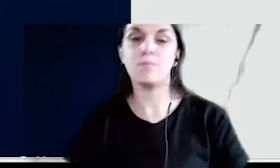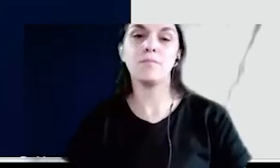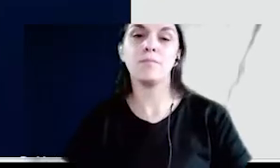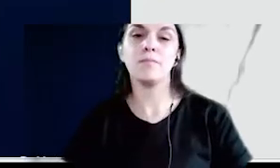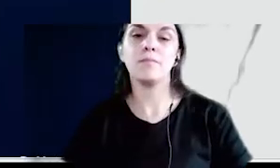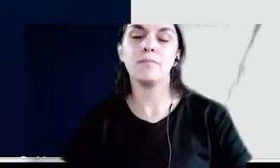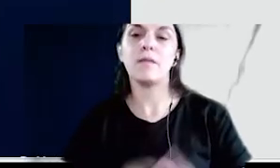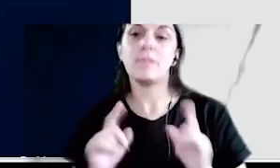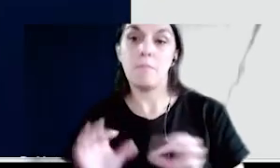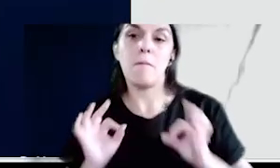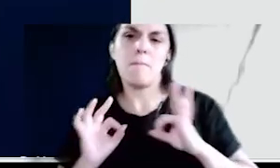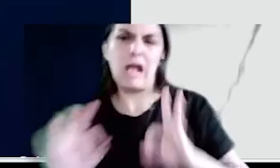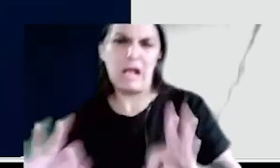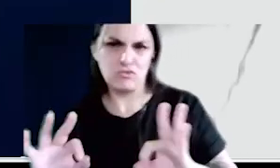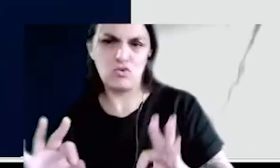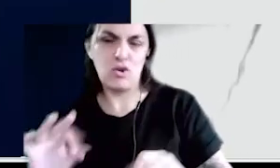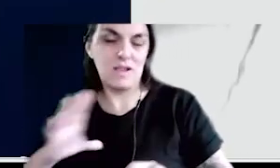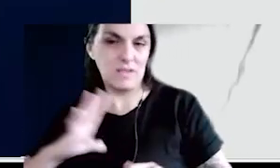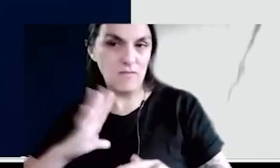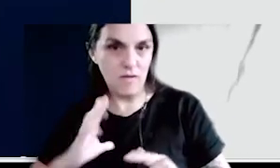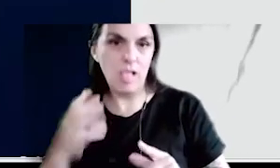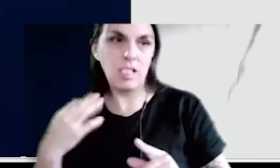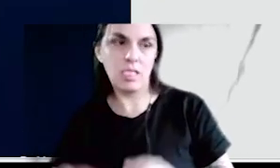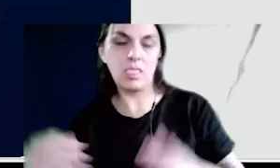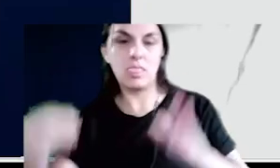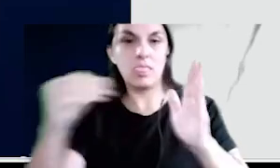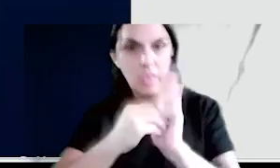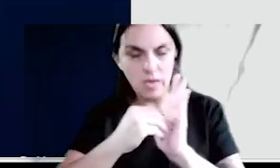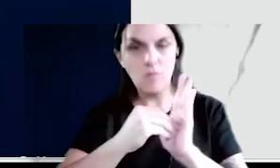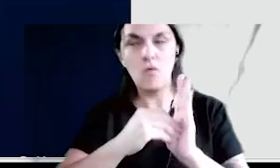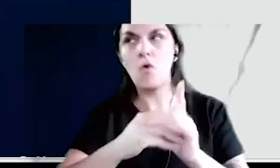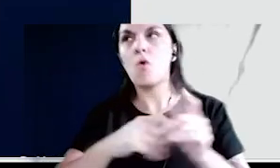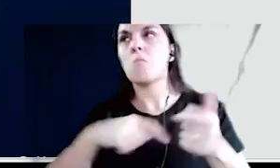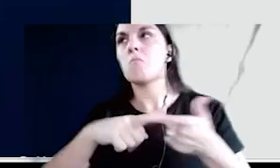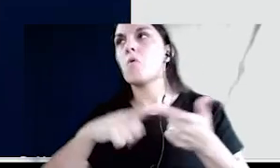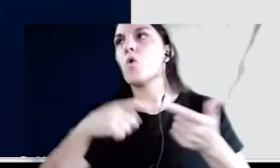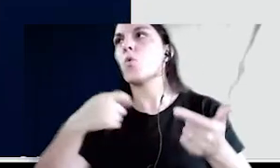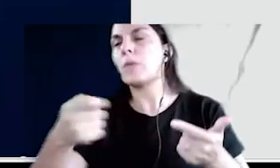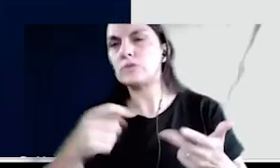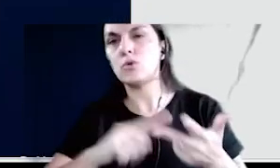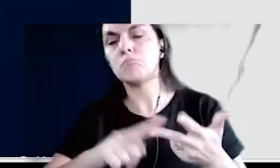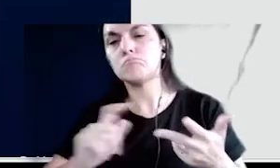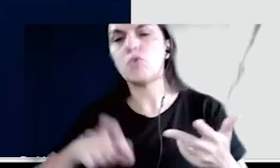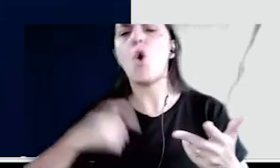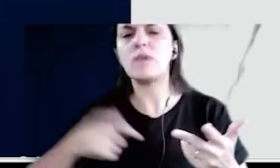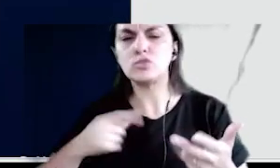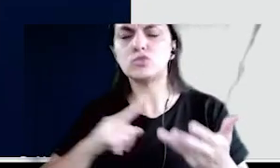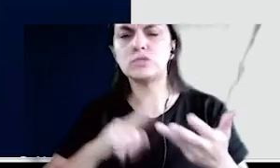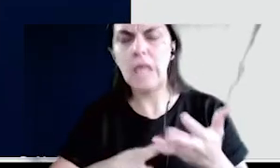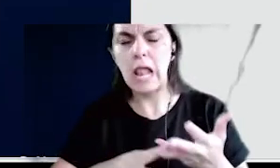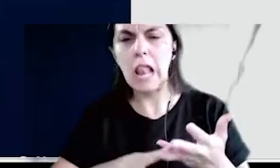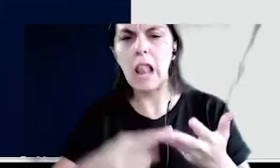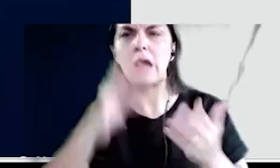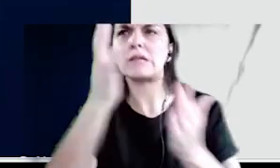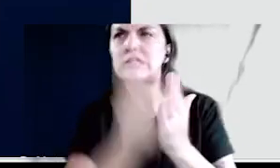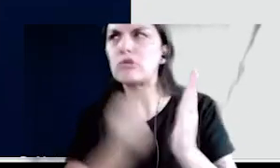gozadas, todos los conceptos deducibles que pueden ser la jubilación, la obra social, tienen que informar las